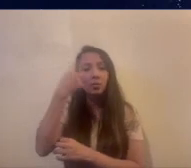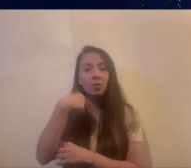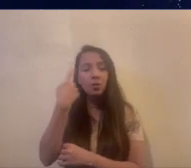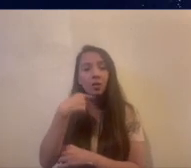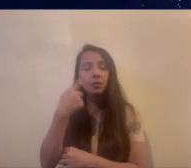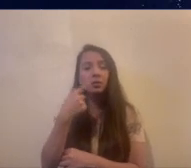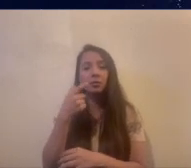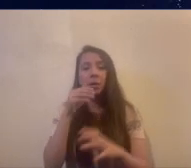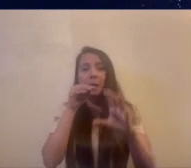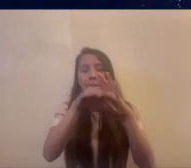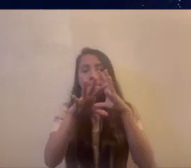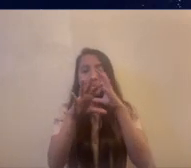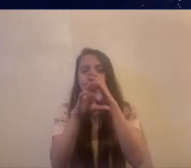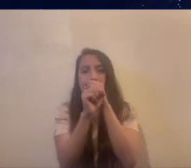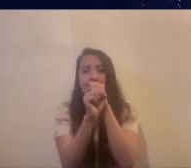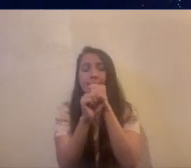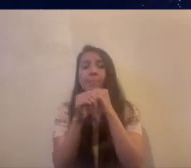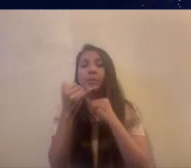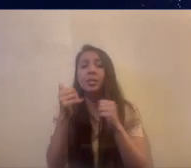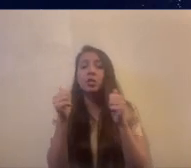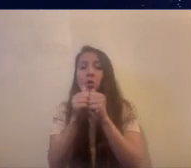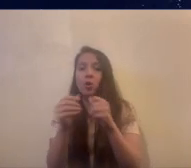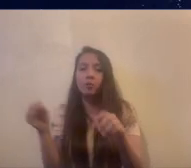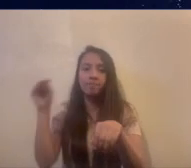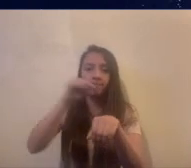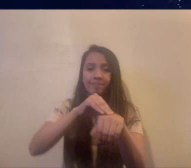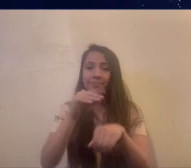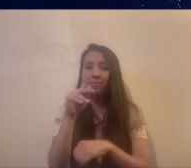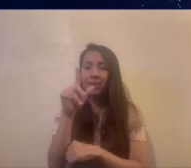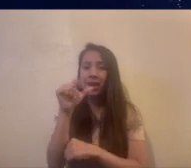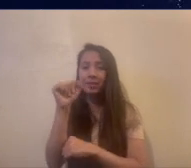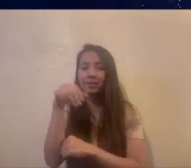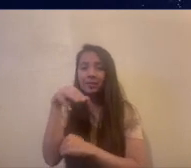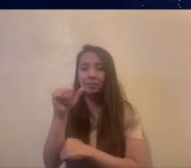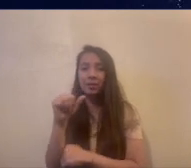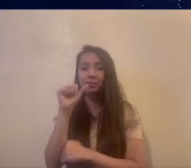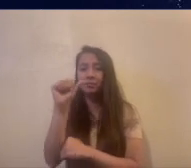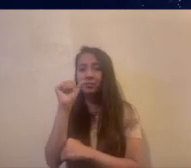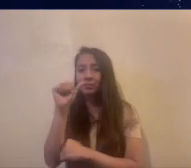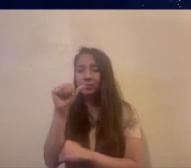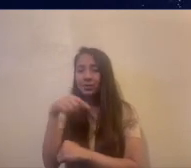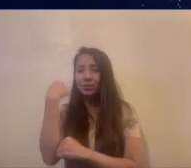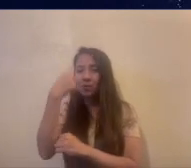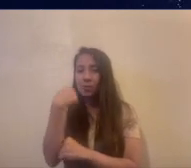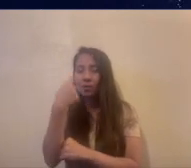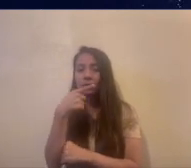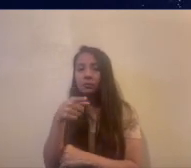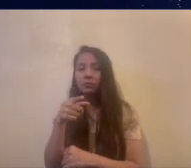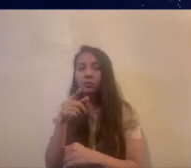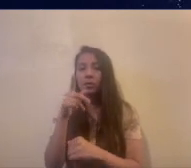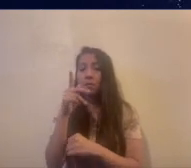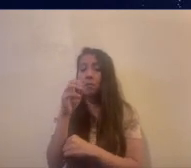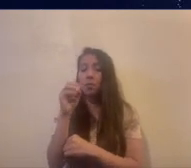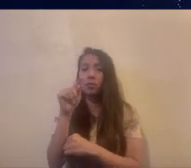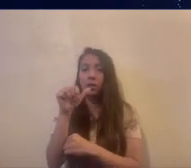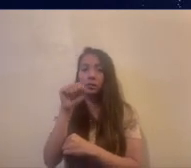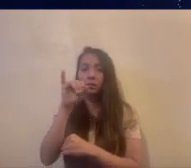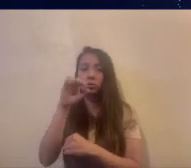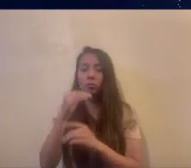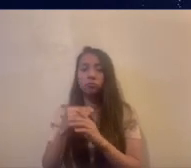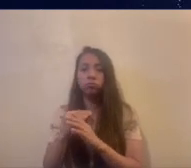al vacío aplicado con el plasma durante 16 horas, que hay un incremento de la concentración de